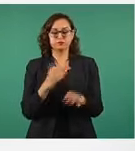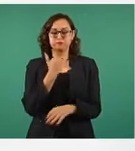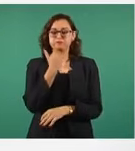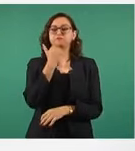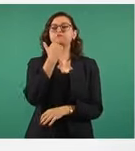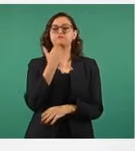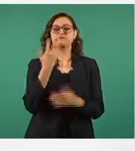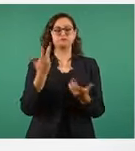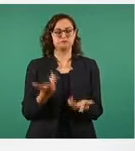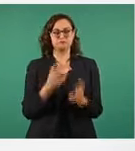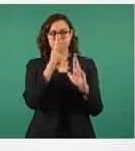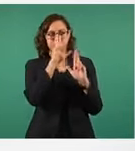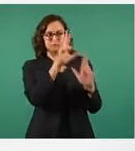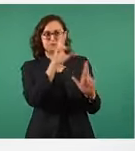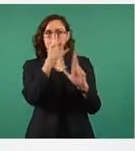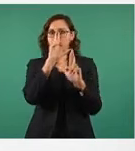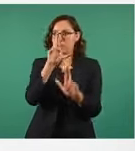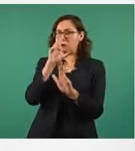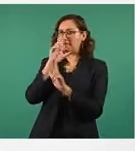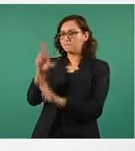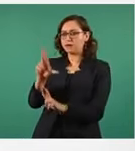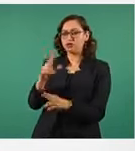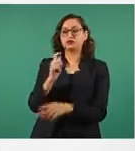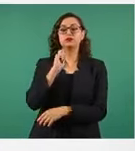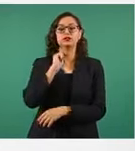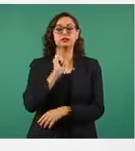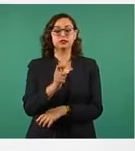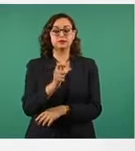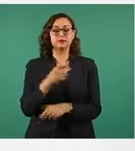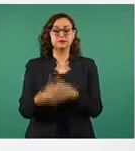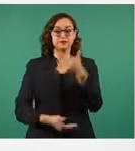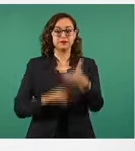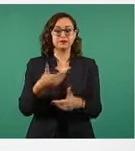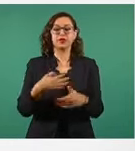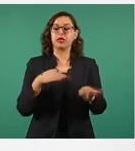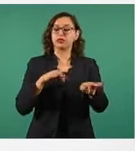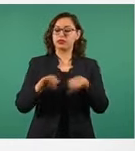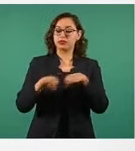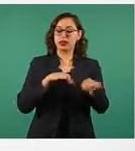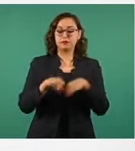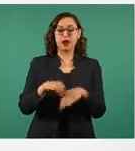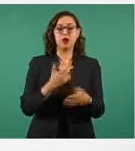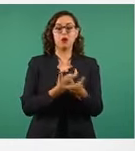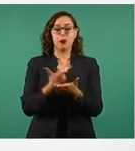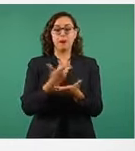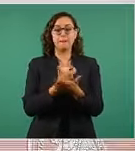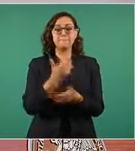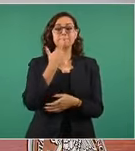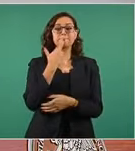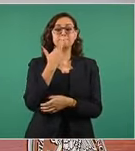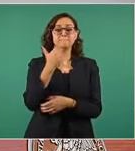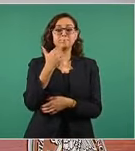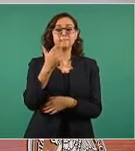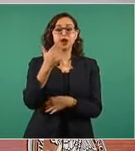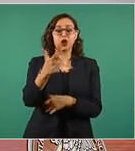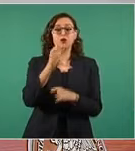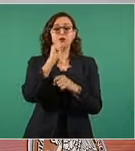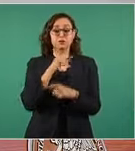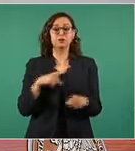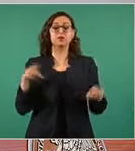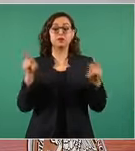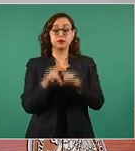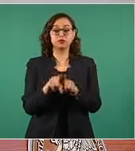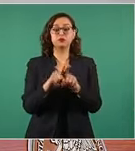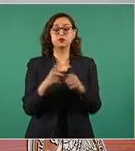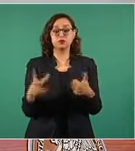nuestros países significa producción, empleos, mejores salarios y crecimiento en el